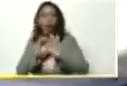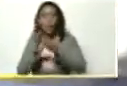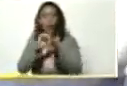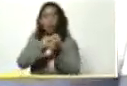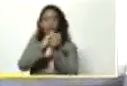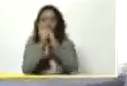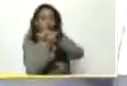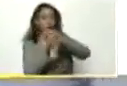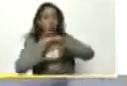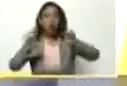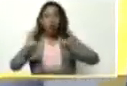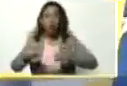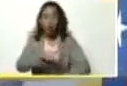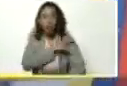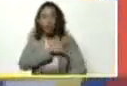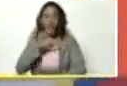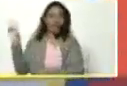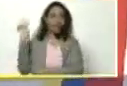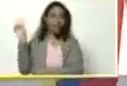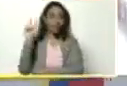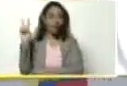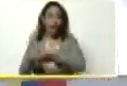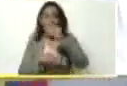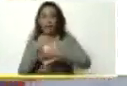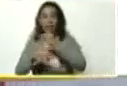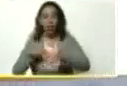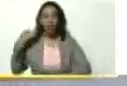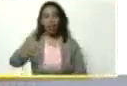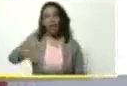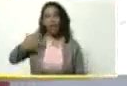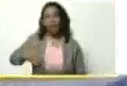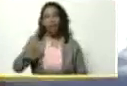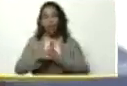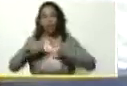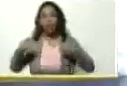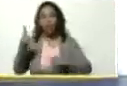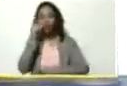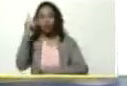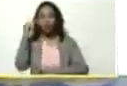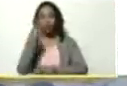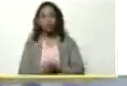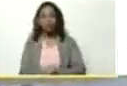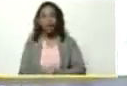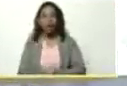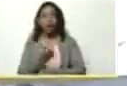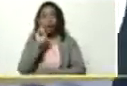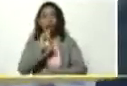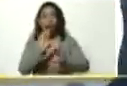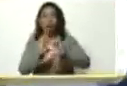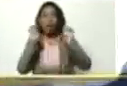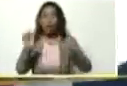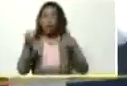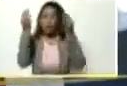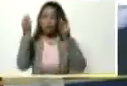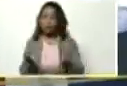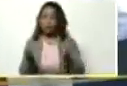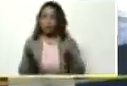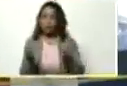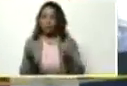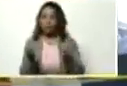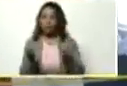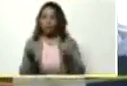de la educación universitaria venezolana, garantizando el derecho de todos y de todas a una educación de calidad y